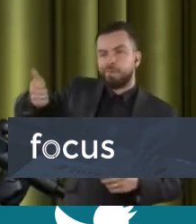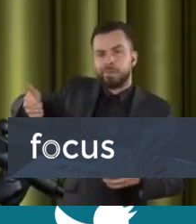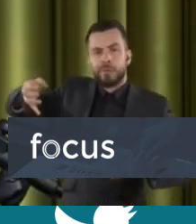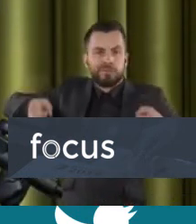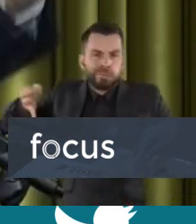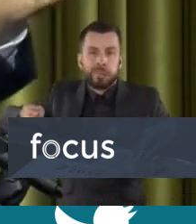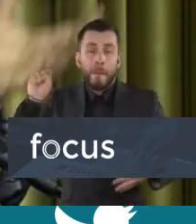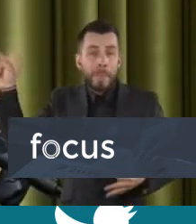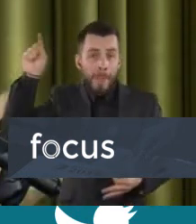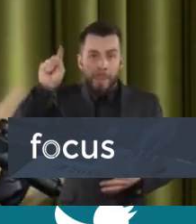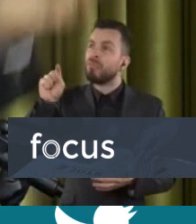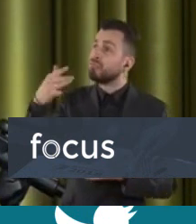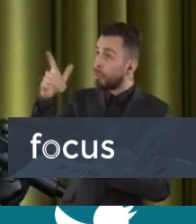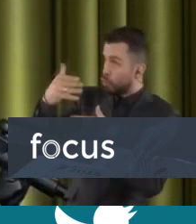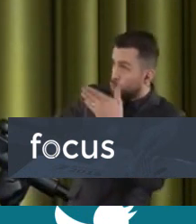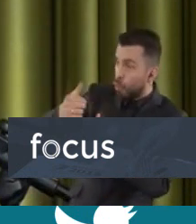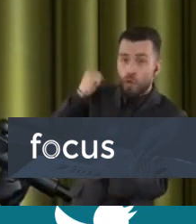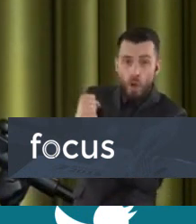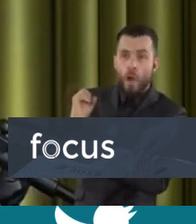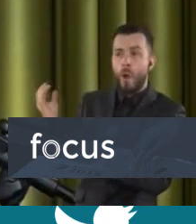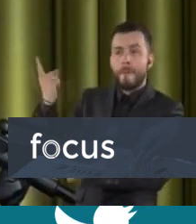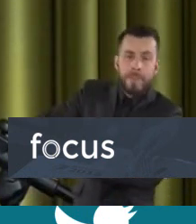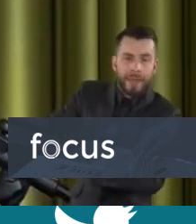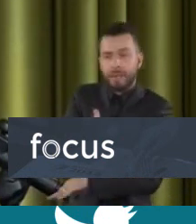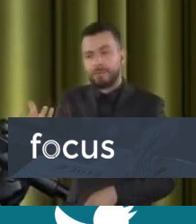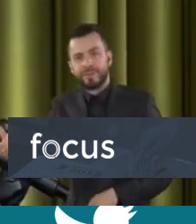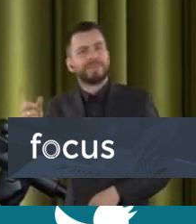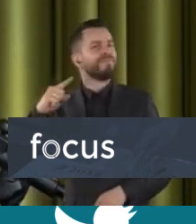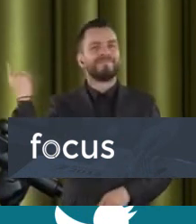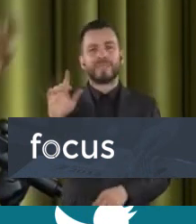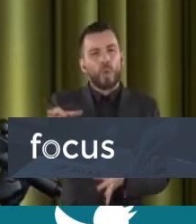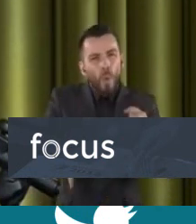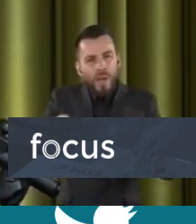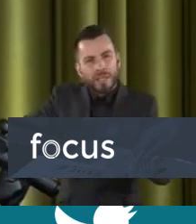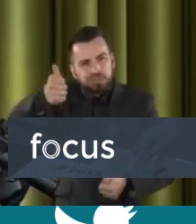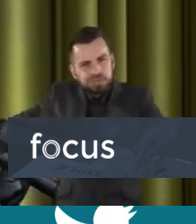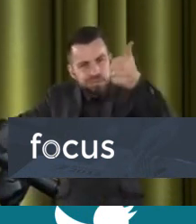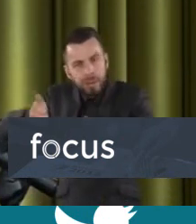haya formado o impuesto, porque realmente los tribunales